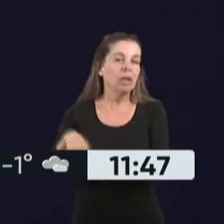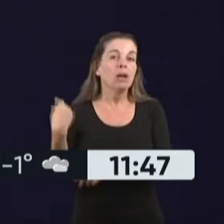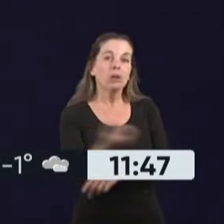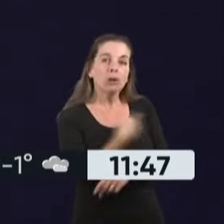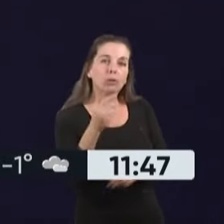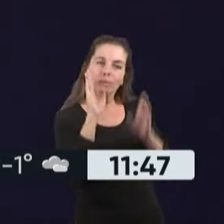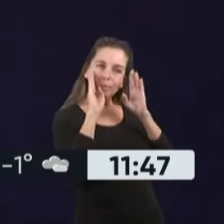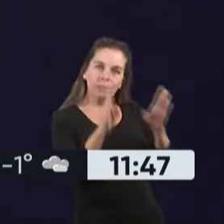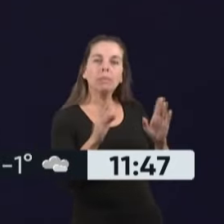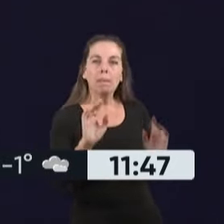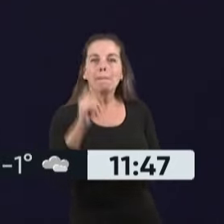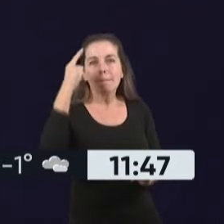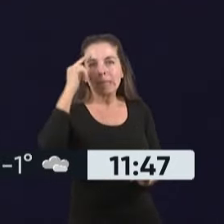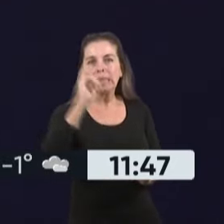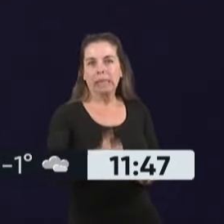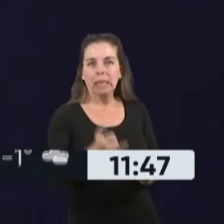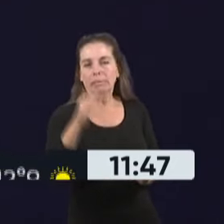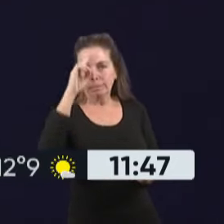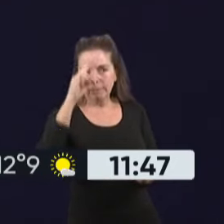creemos que las cuentas públicas